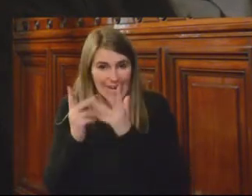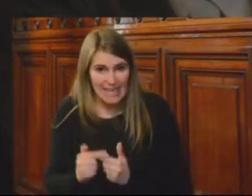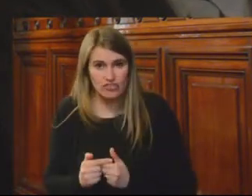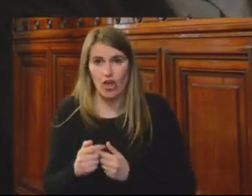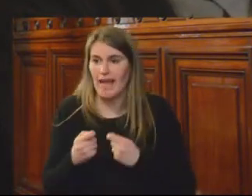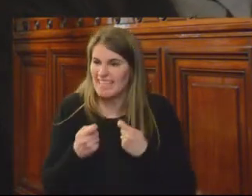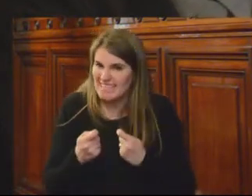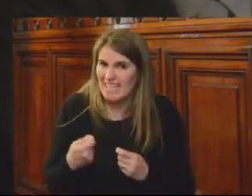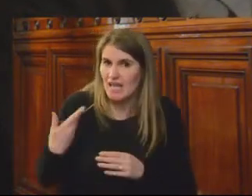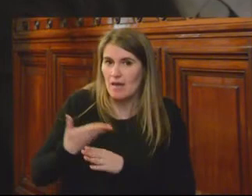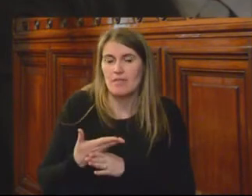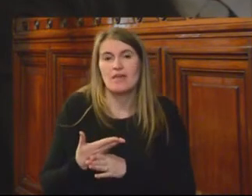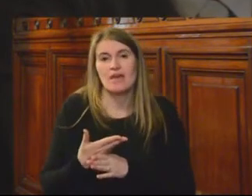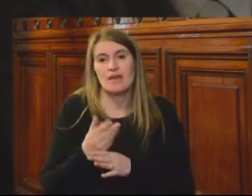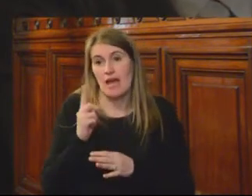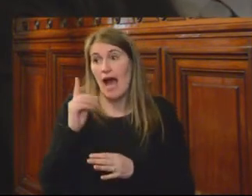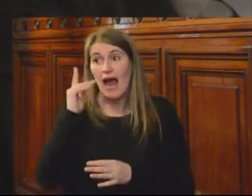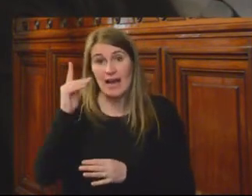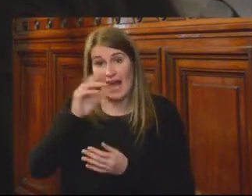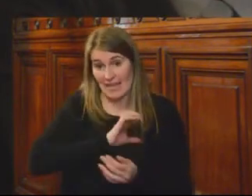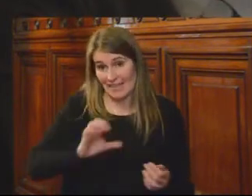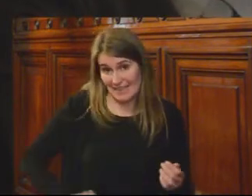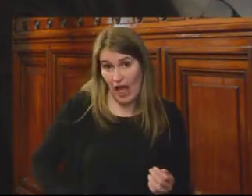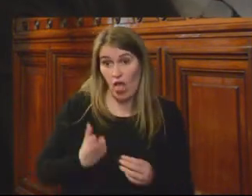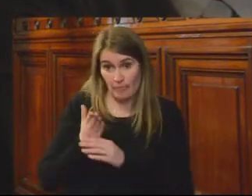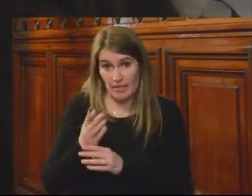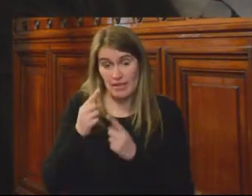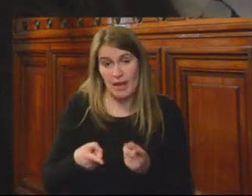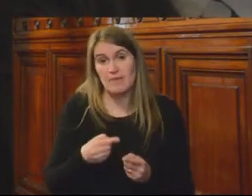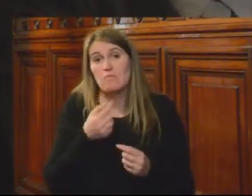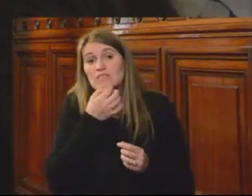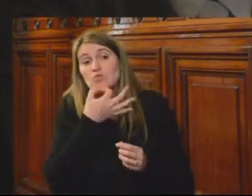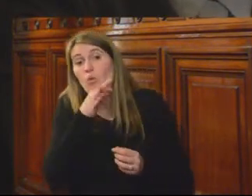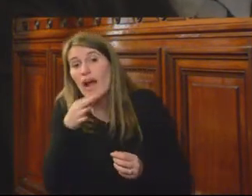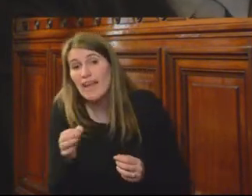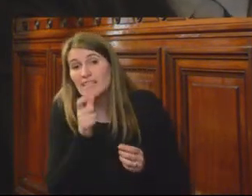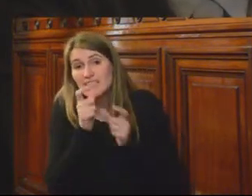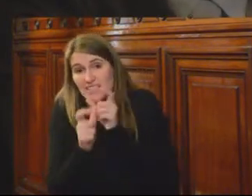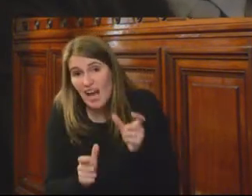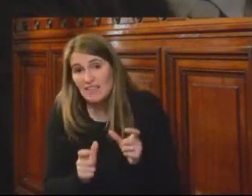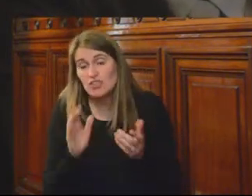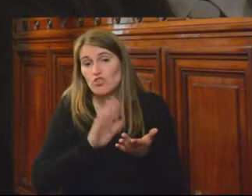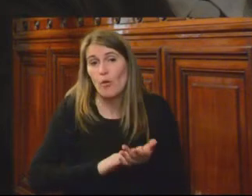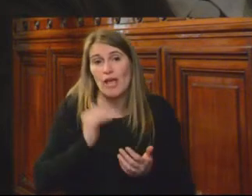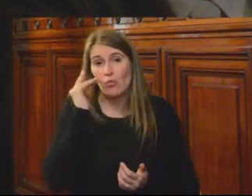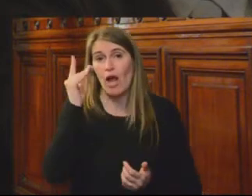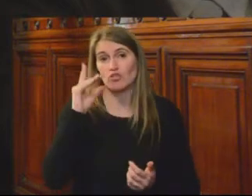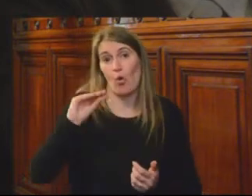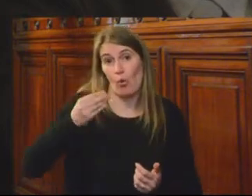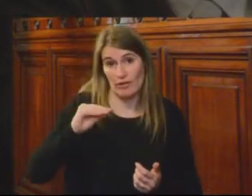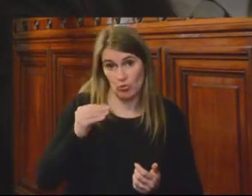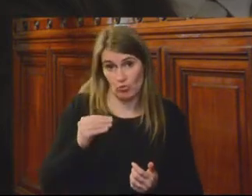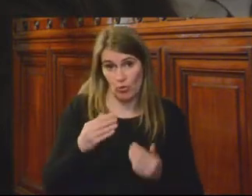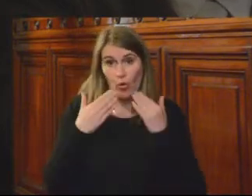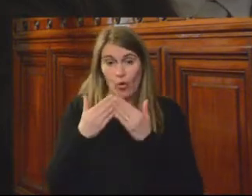exigencias en materia educativa al Estado, pero también ha aportado con sugerencias para el mejoramiento de las políticas públicas sobre educación y juventud, que ha sido consultada por